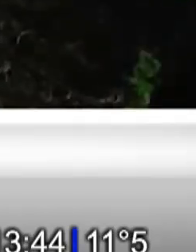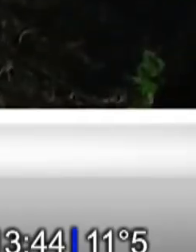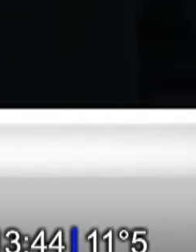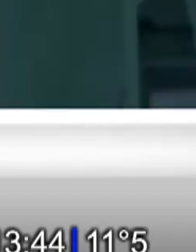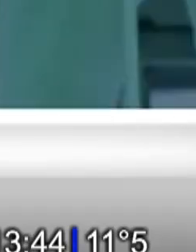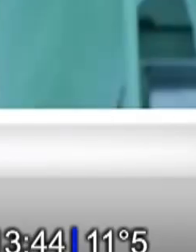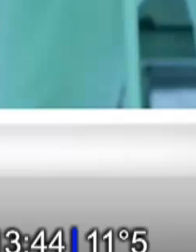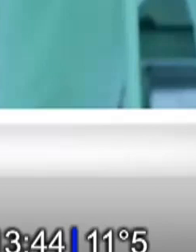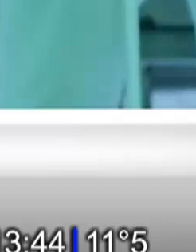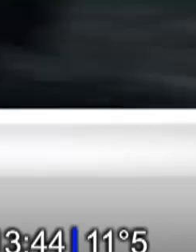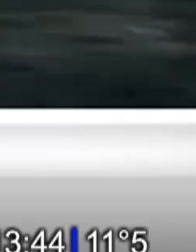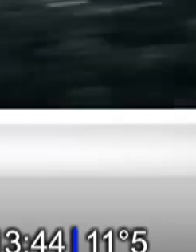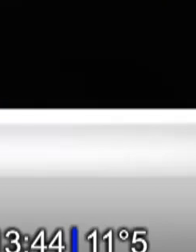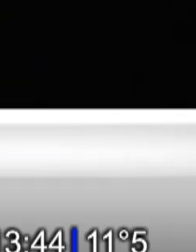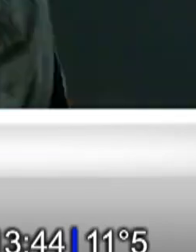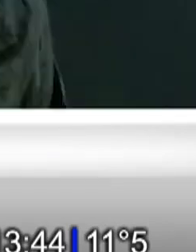El Depredador.